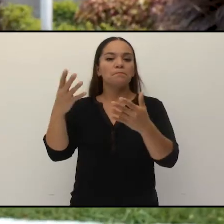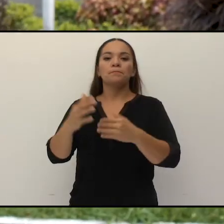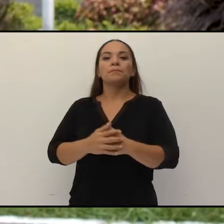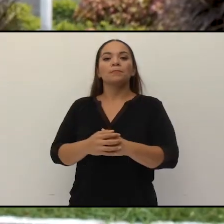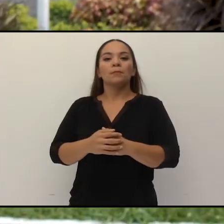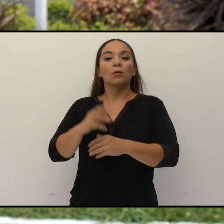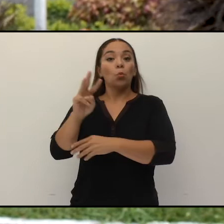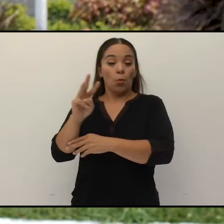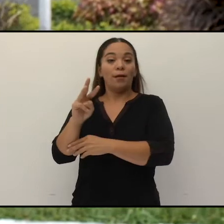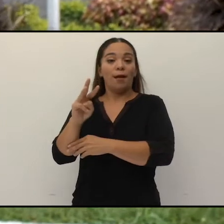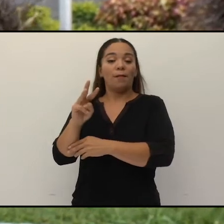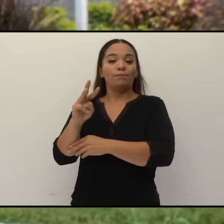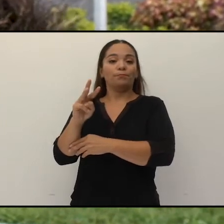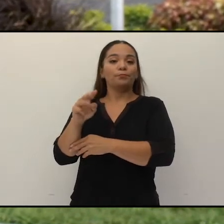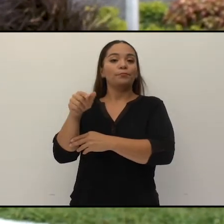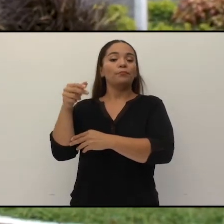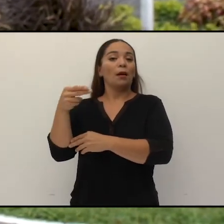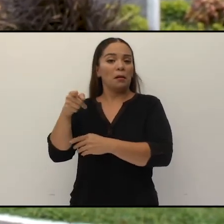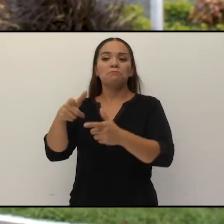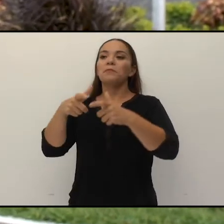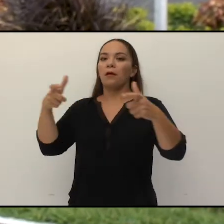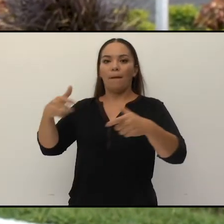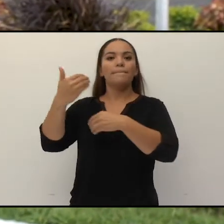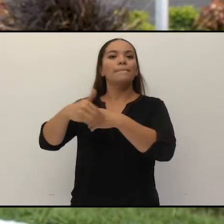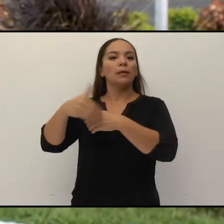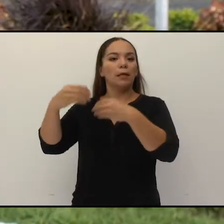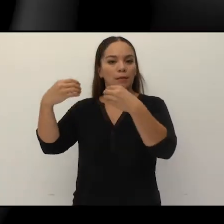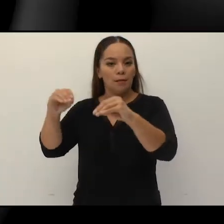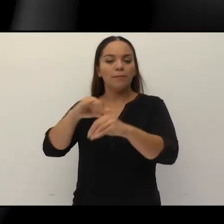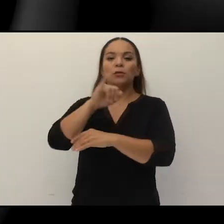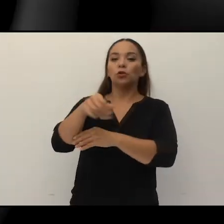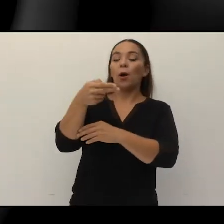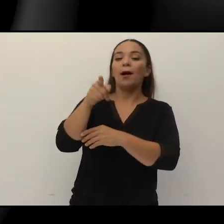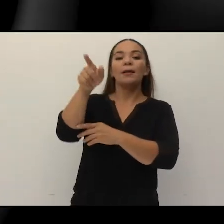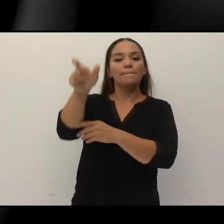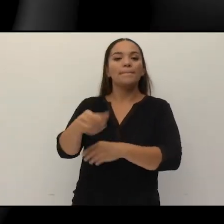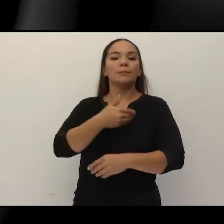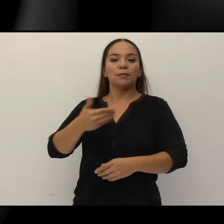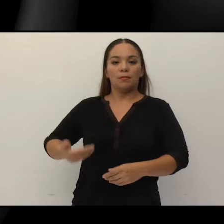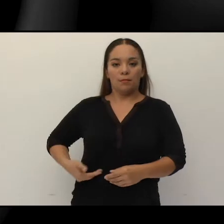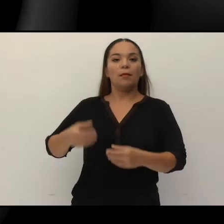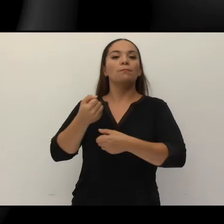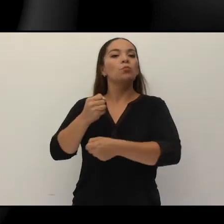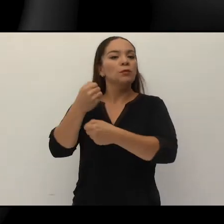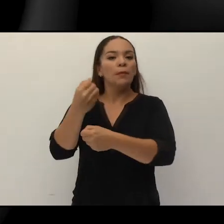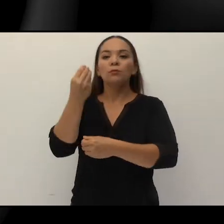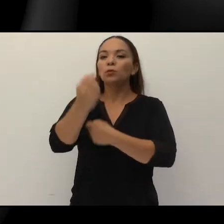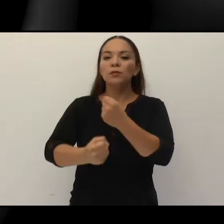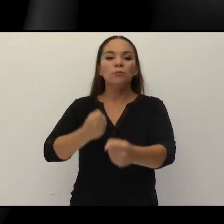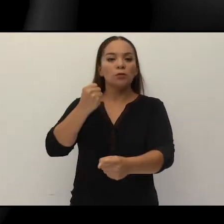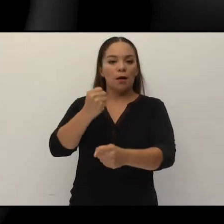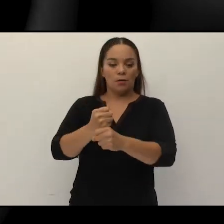víveres. Don William Allen tuvo una gran panadería. Don John Allen fue presidente municipal